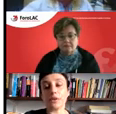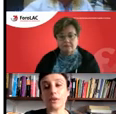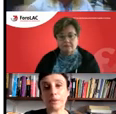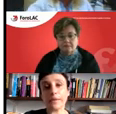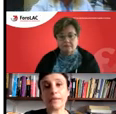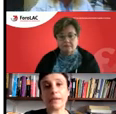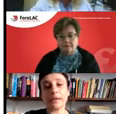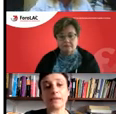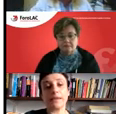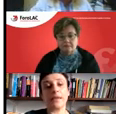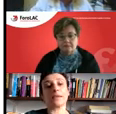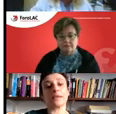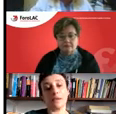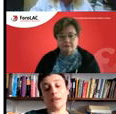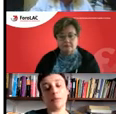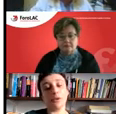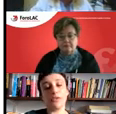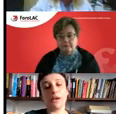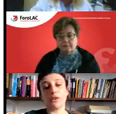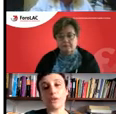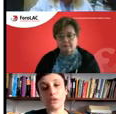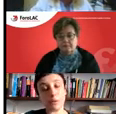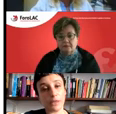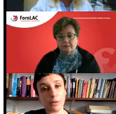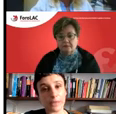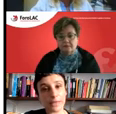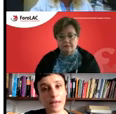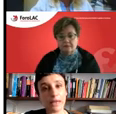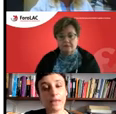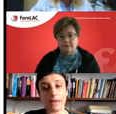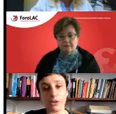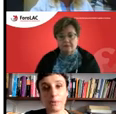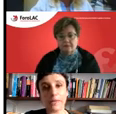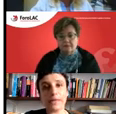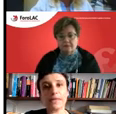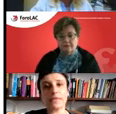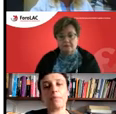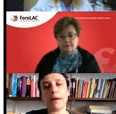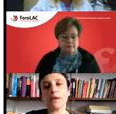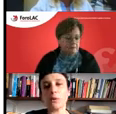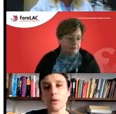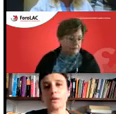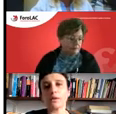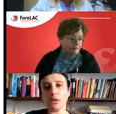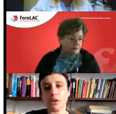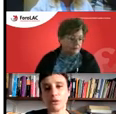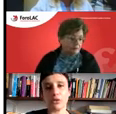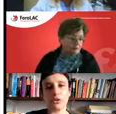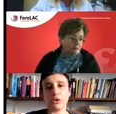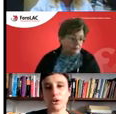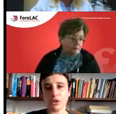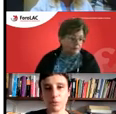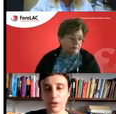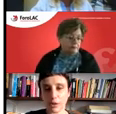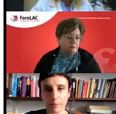Y posteriormente Argentina modifica el Código Civil y Comercial en 2015 para incluir todos